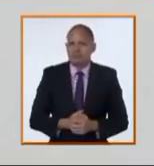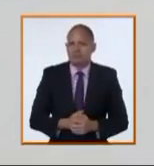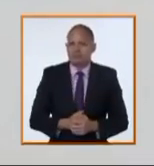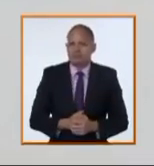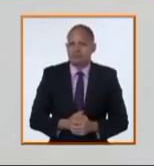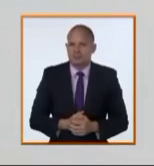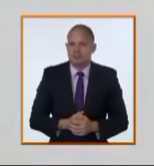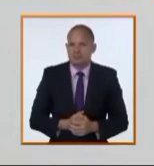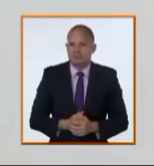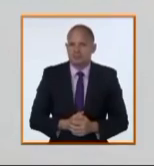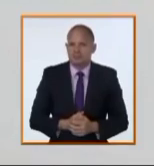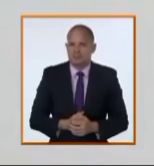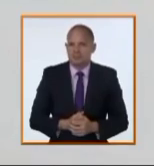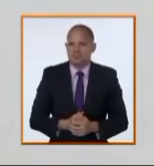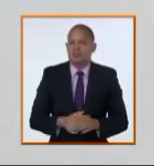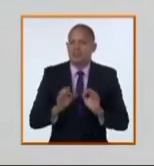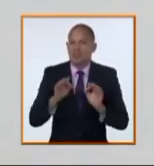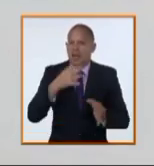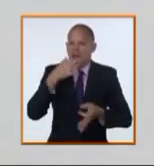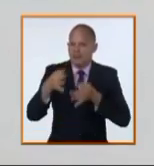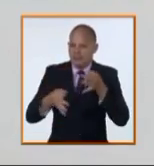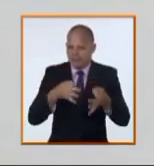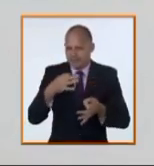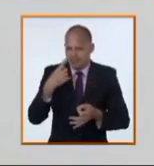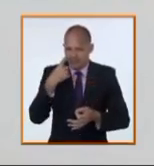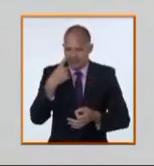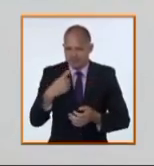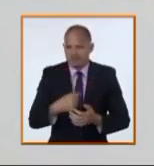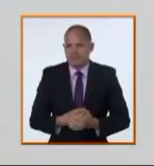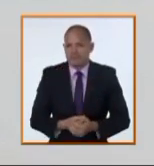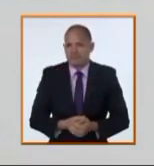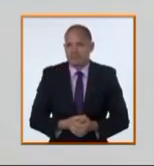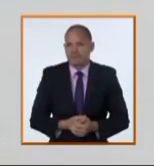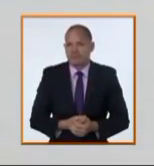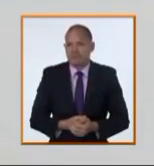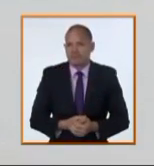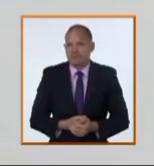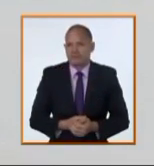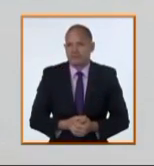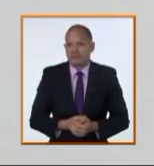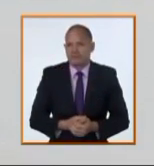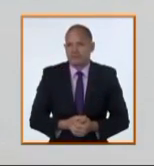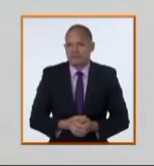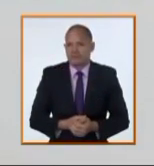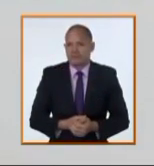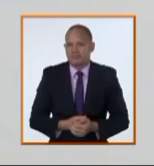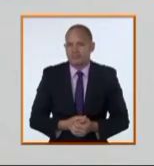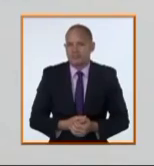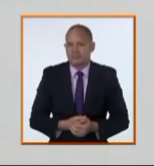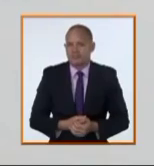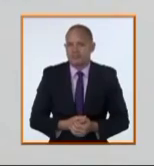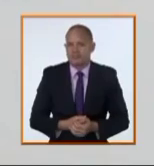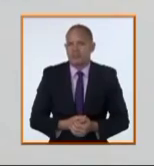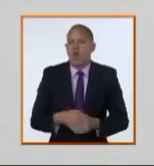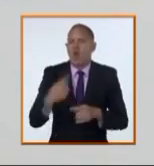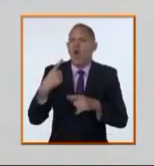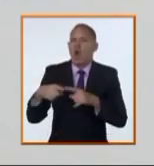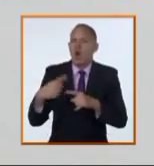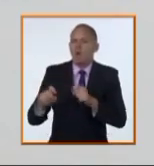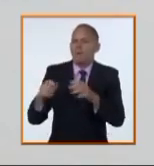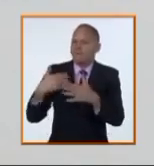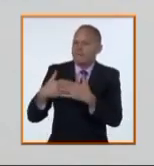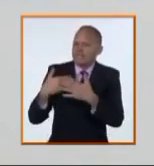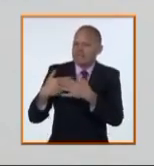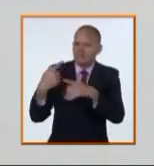preparación para enfrentar este proceso es que se aprobaron en un grupo de entidades a